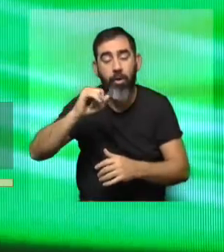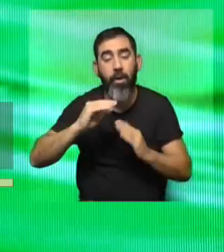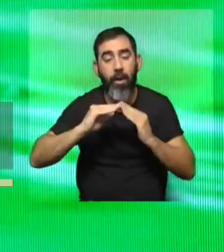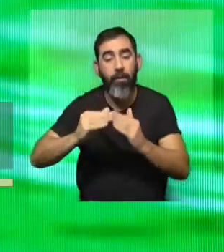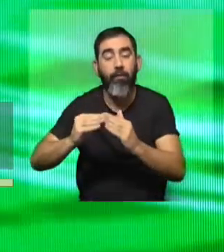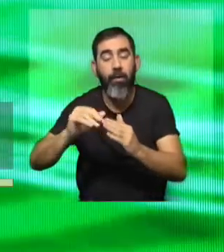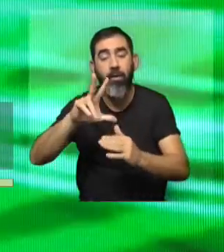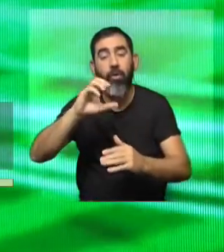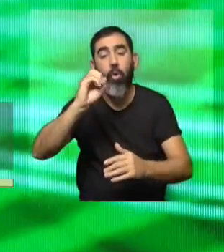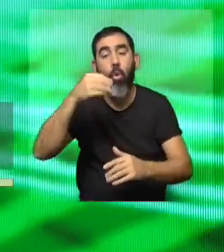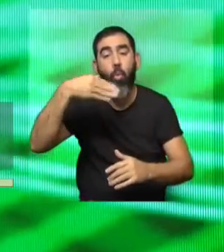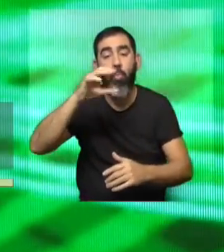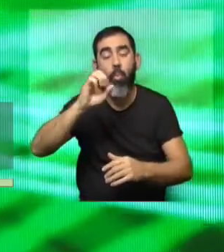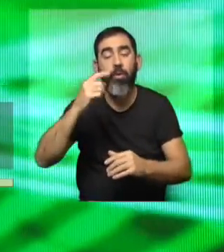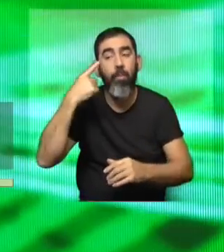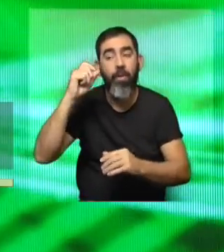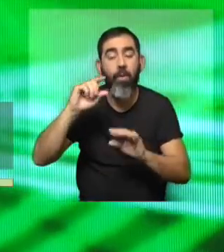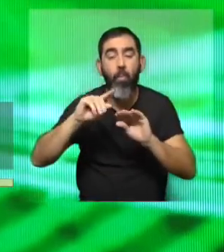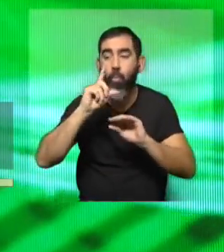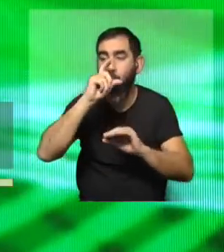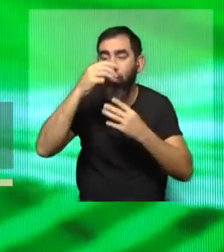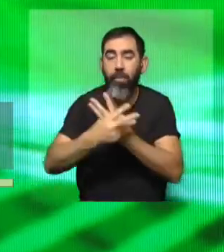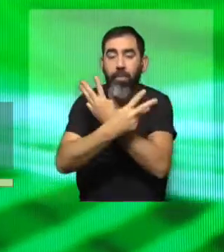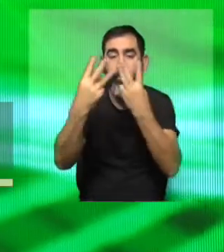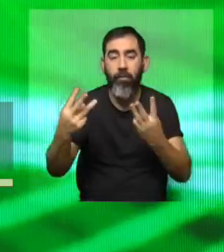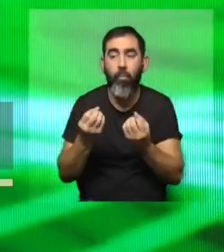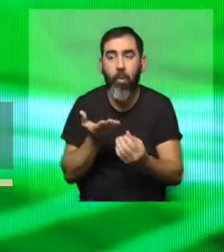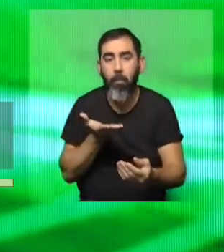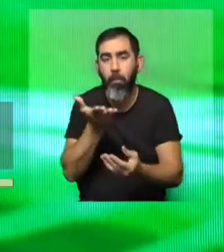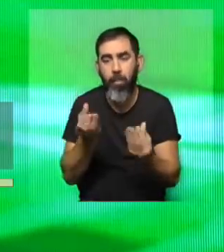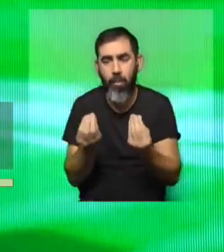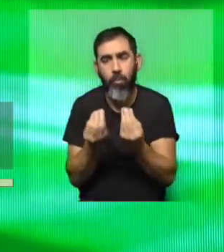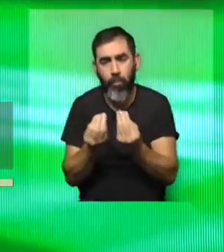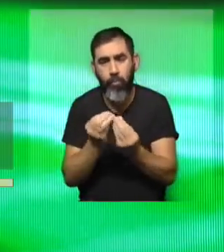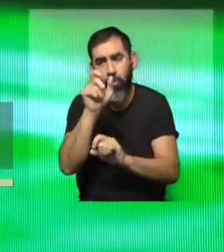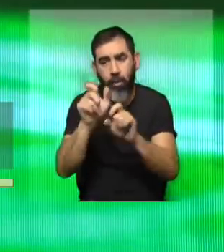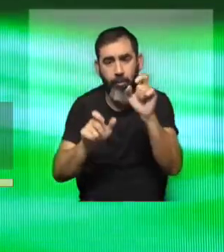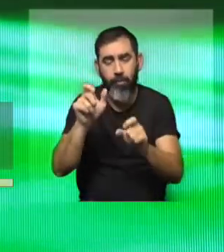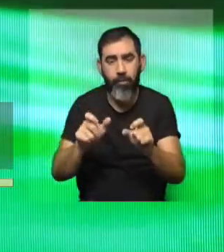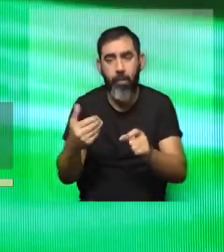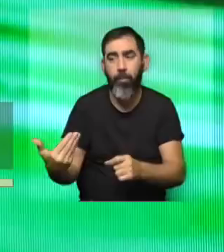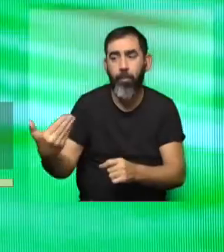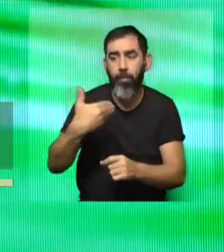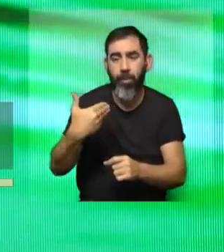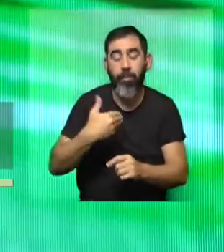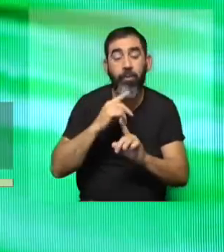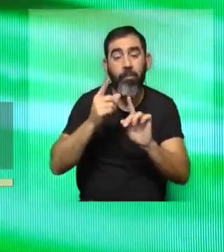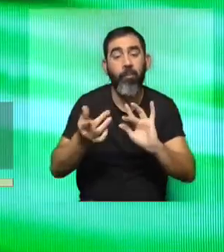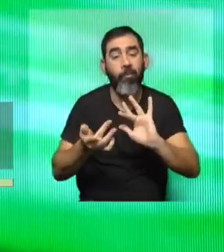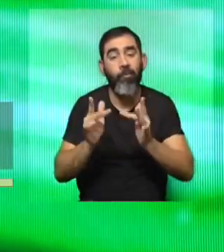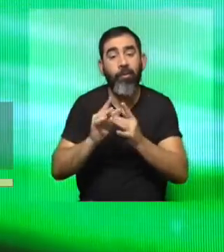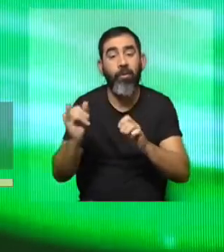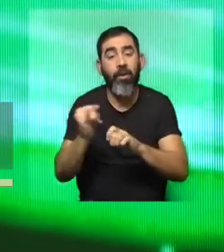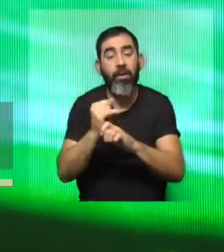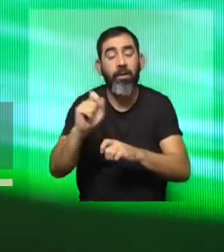pero la idea es extenderlo a todo Montevideo porque es muy demandado digo yo voy a los barrios y me lo piden estoy mucho también en contacto con